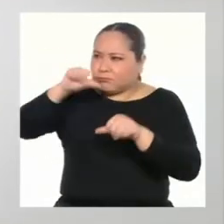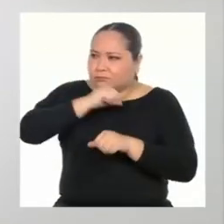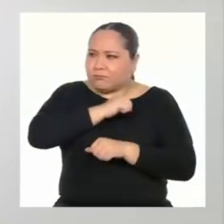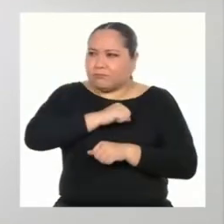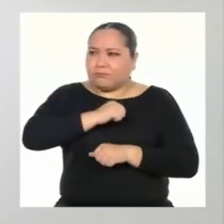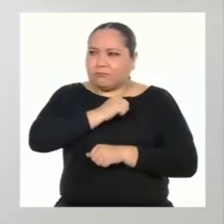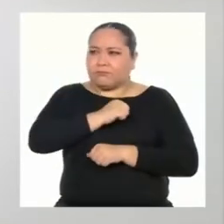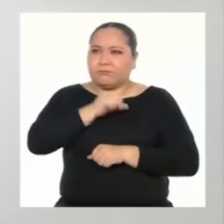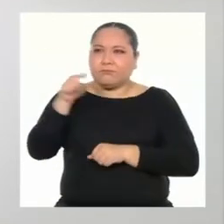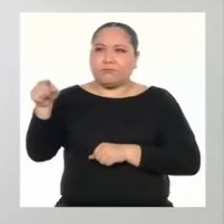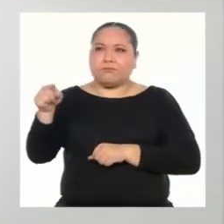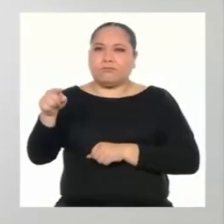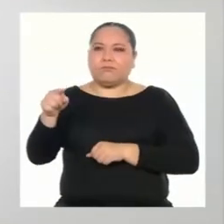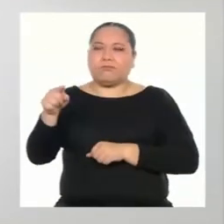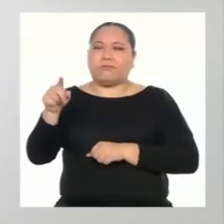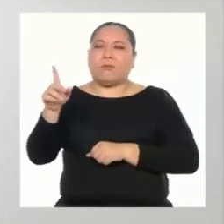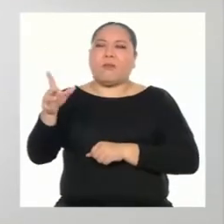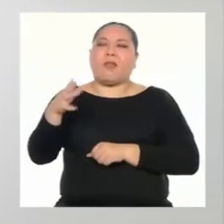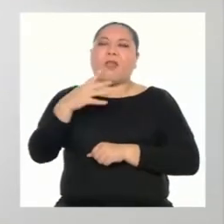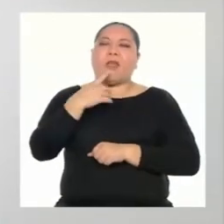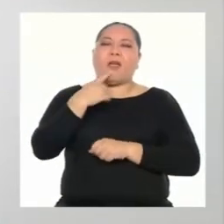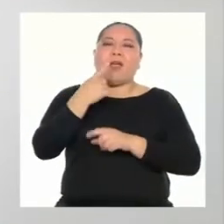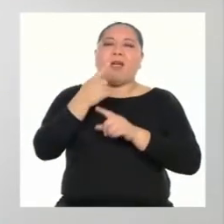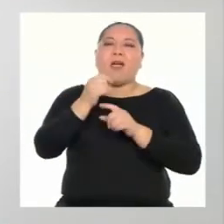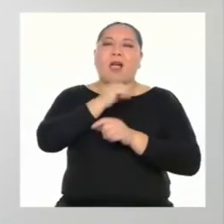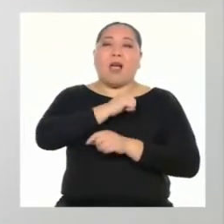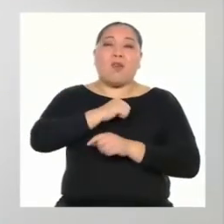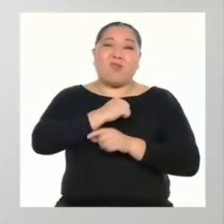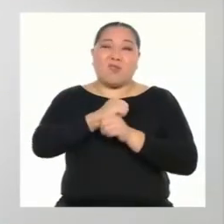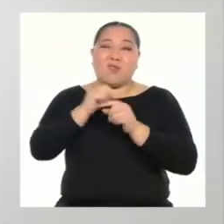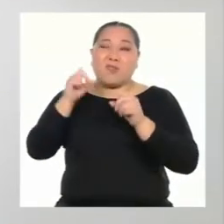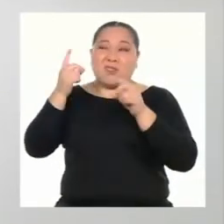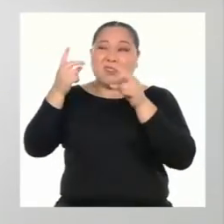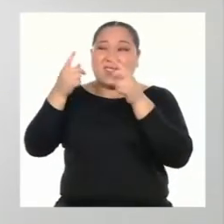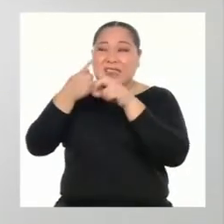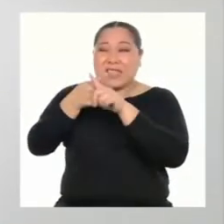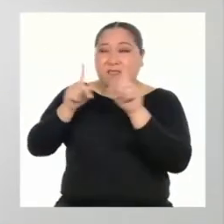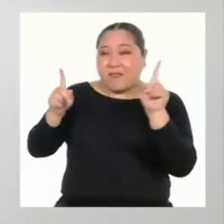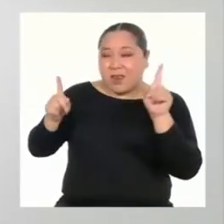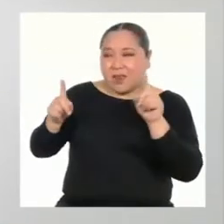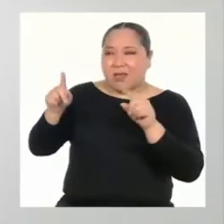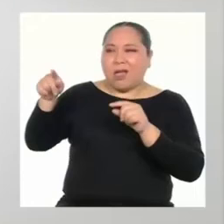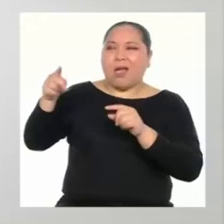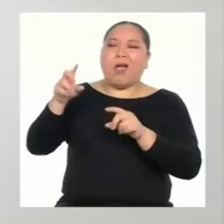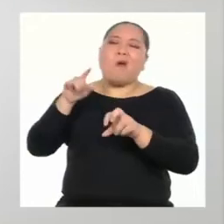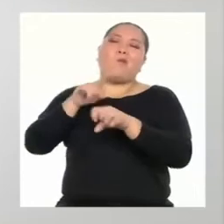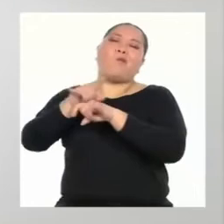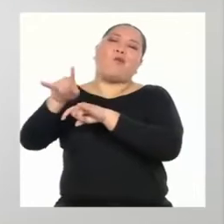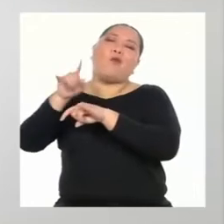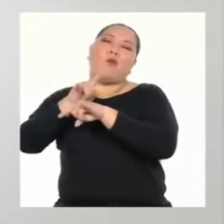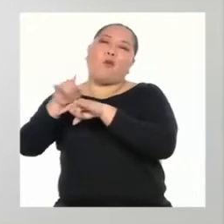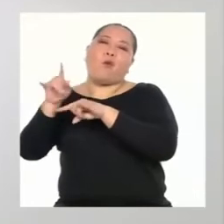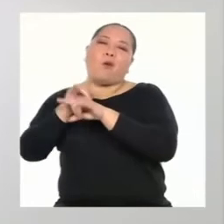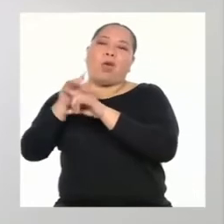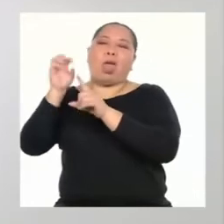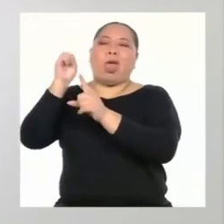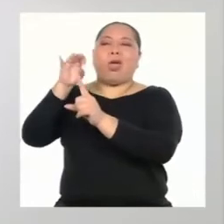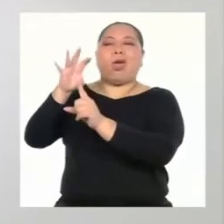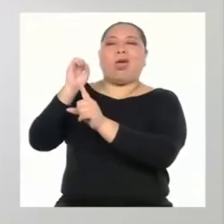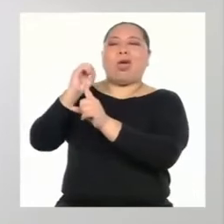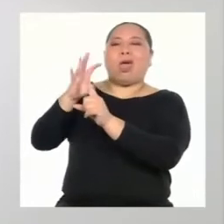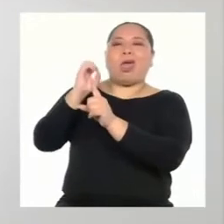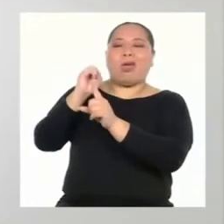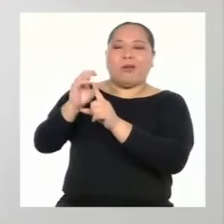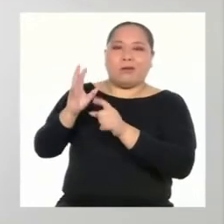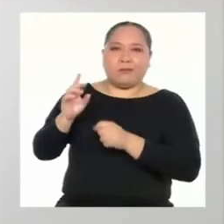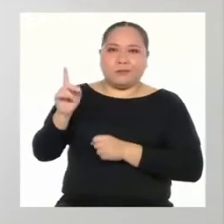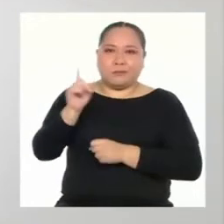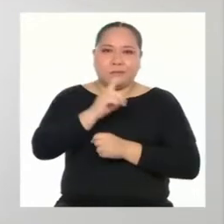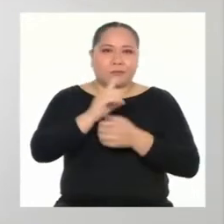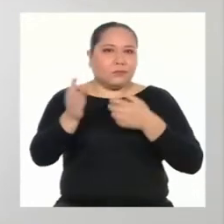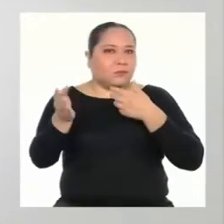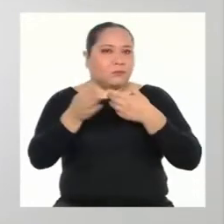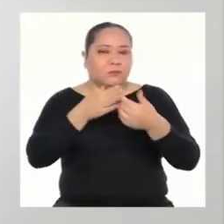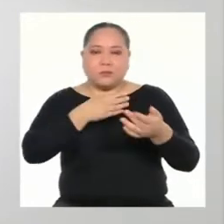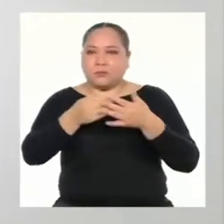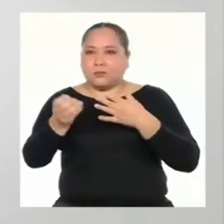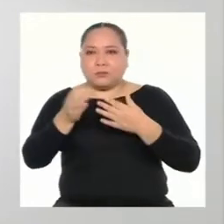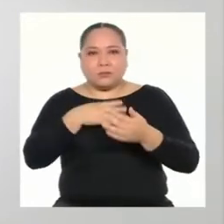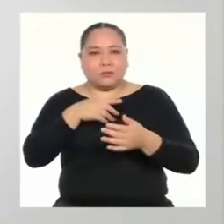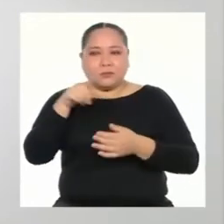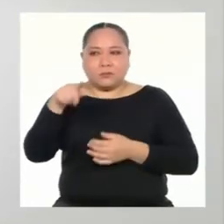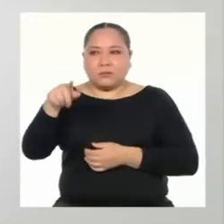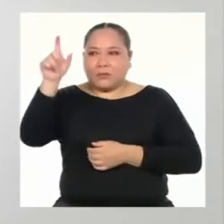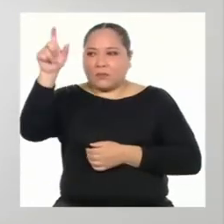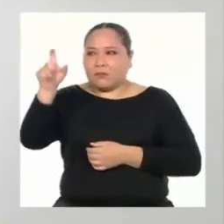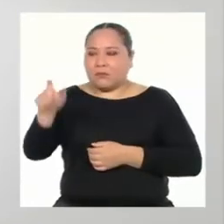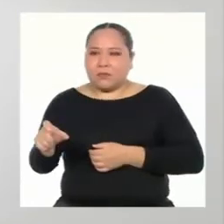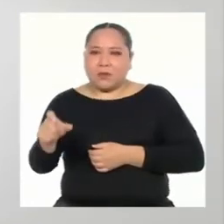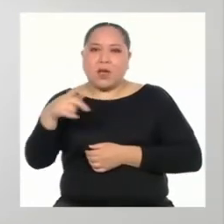ocurre, recurren a la discriminación a través de burlas, insultos u otras agresiones. No importa la forma de